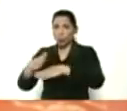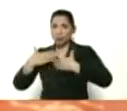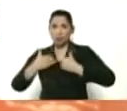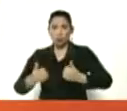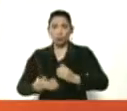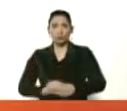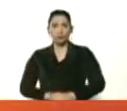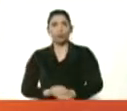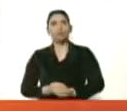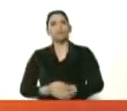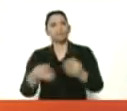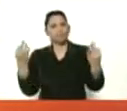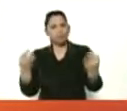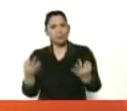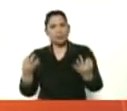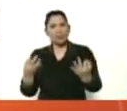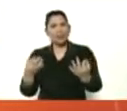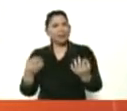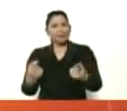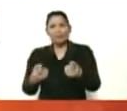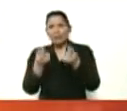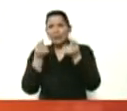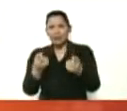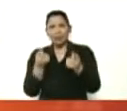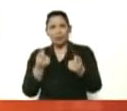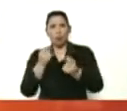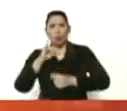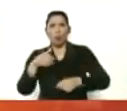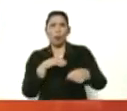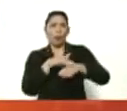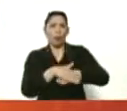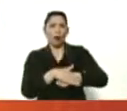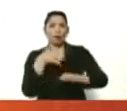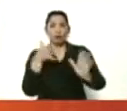Y realmente ha sido mínimo, Jorge, de estos